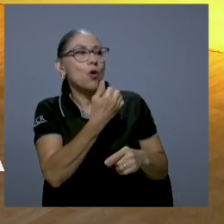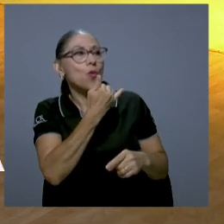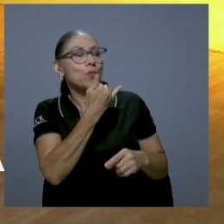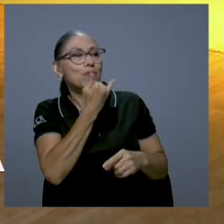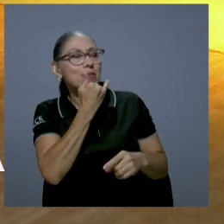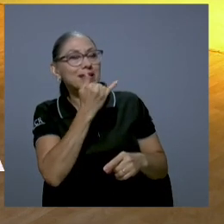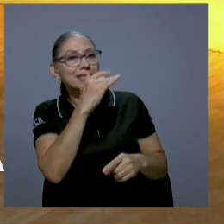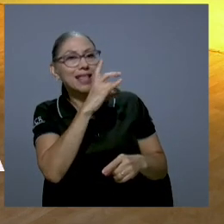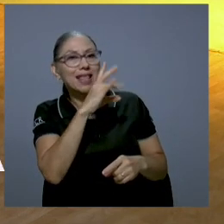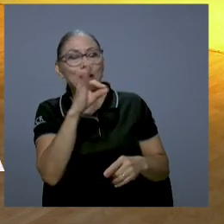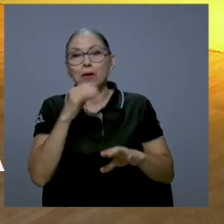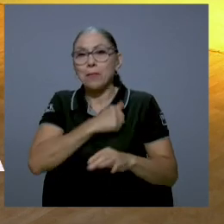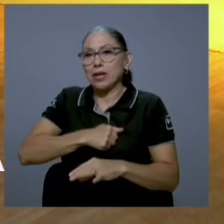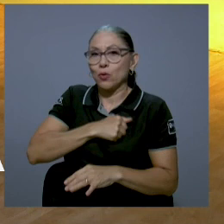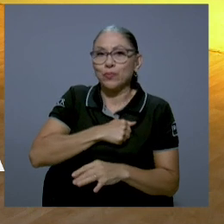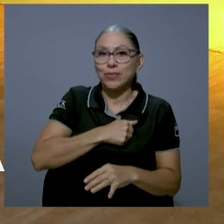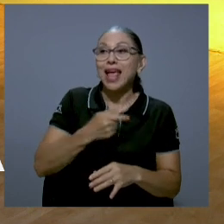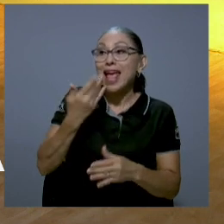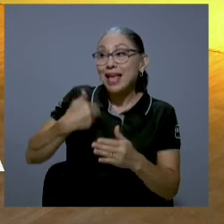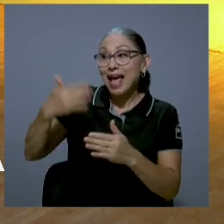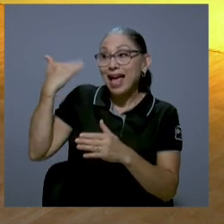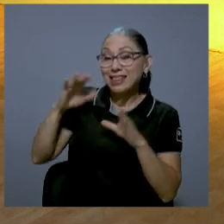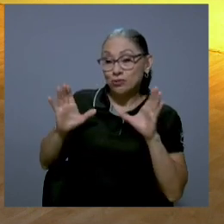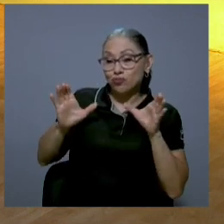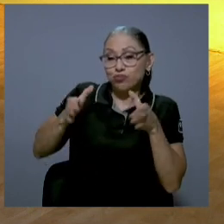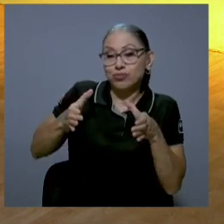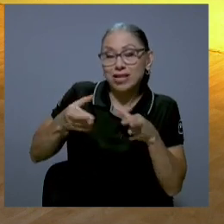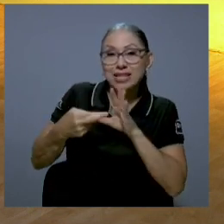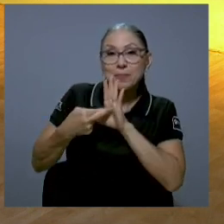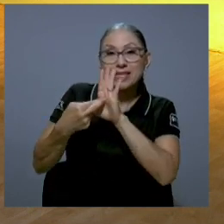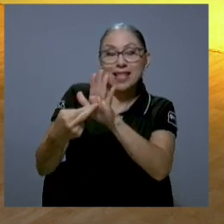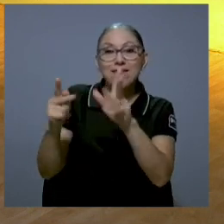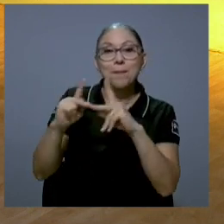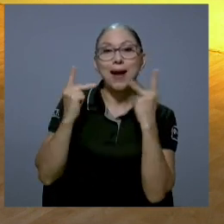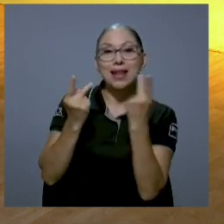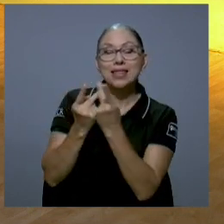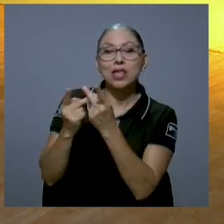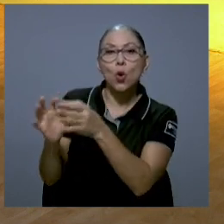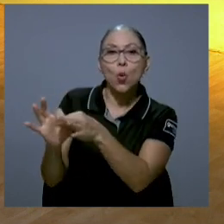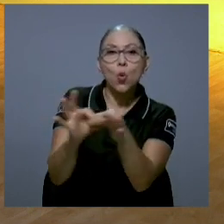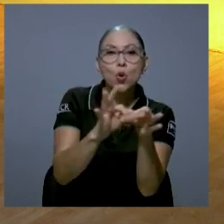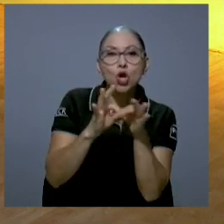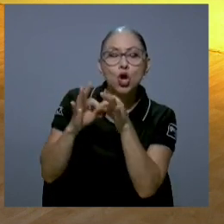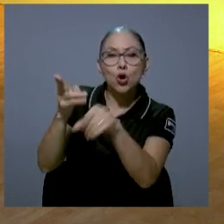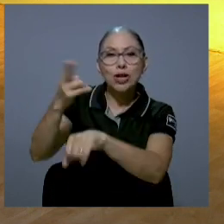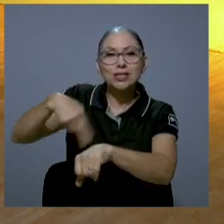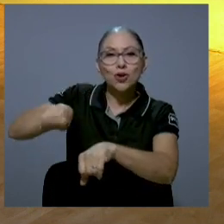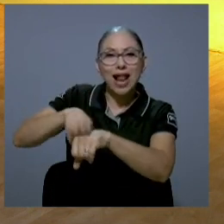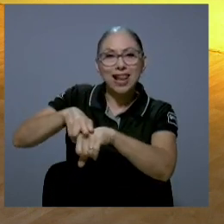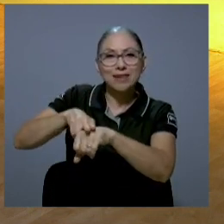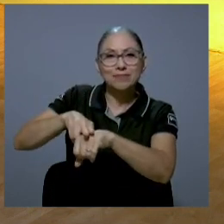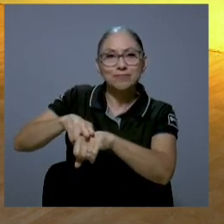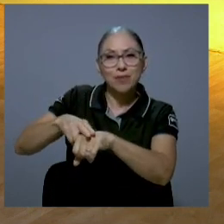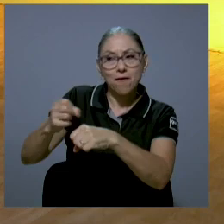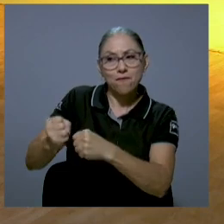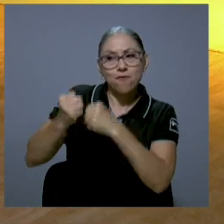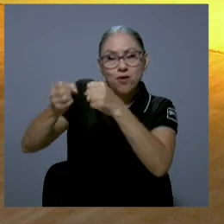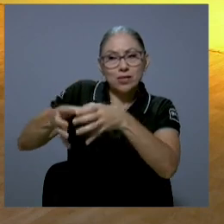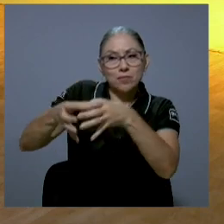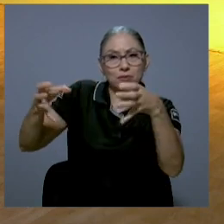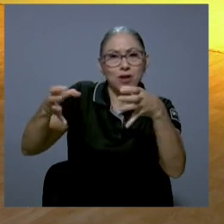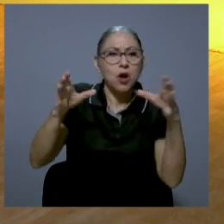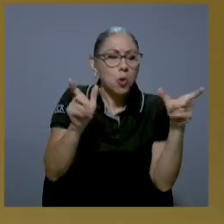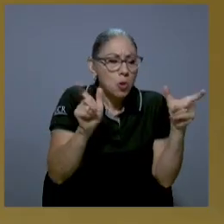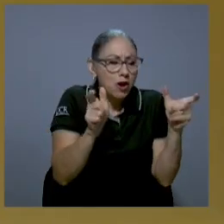la representaba el Partido Unión Nacional y una fuerza, una escasa fuerza pequeña, que era la